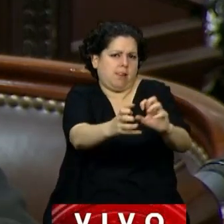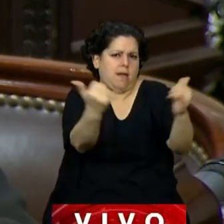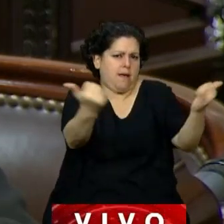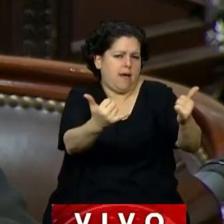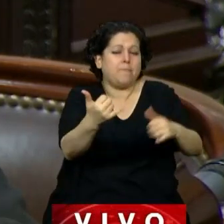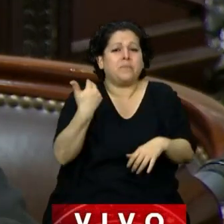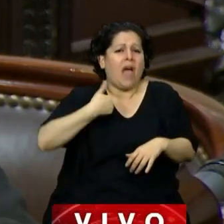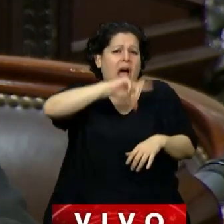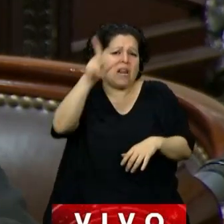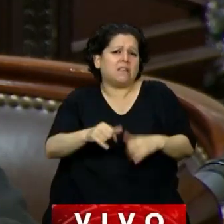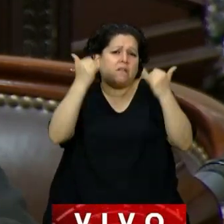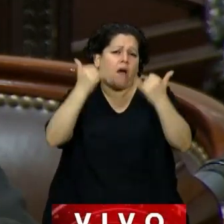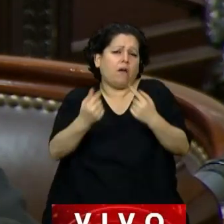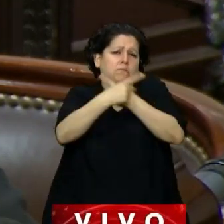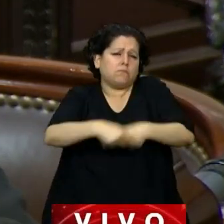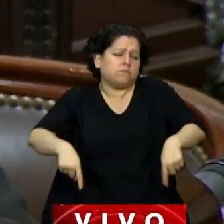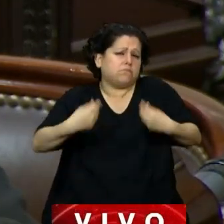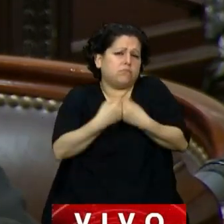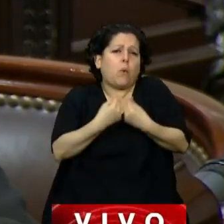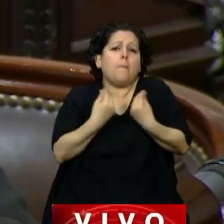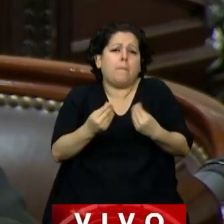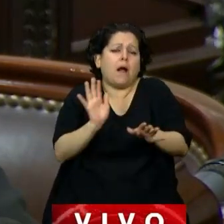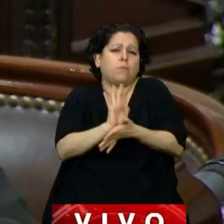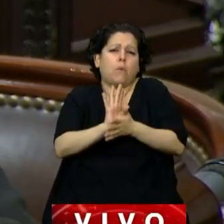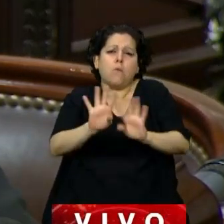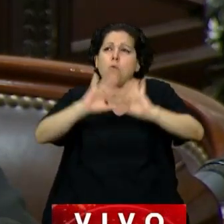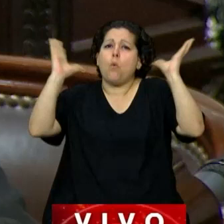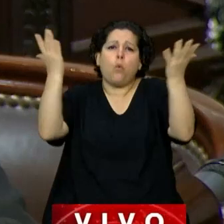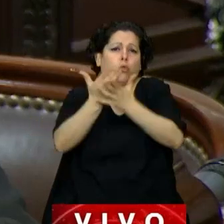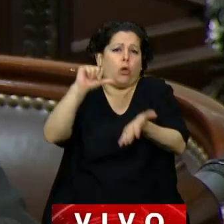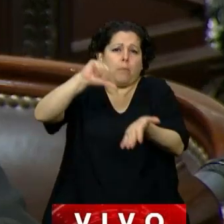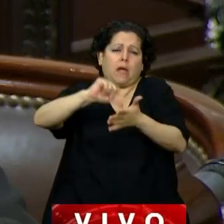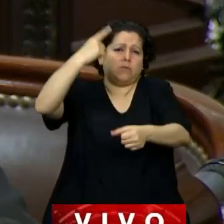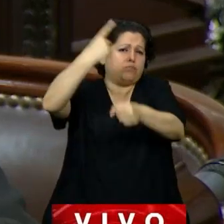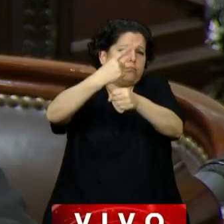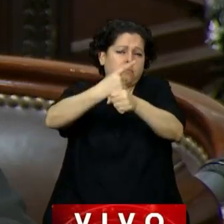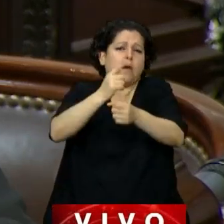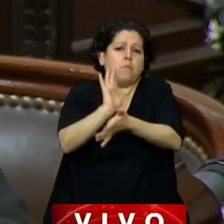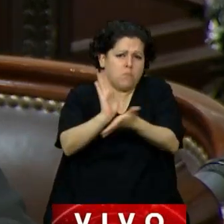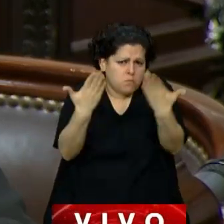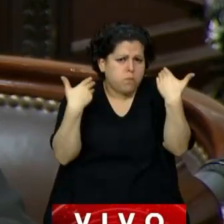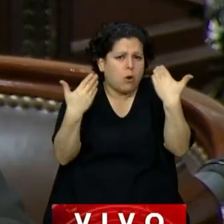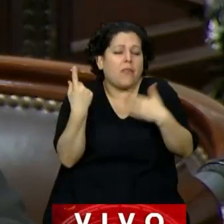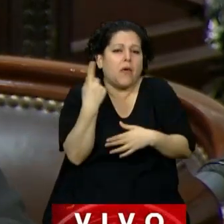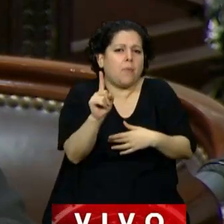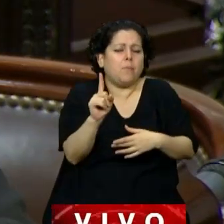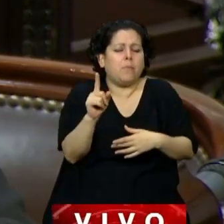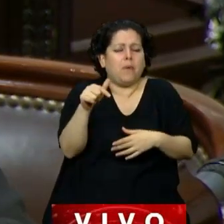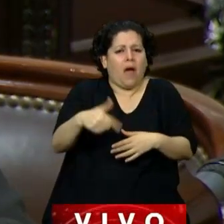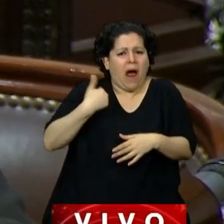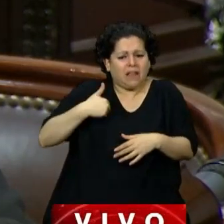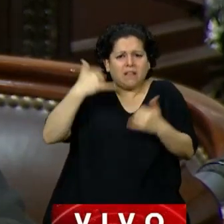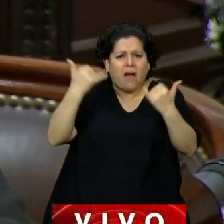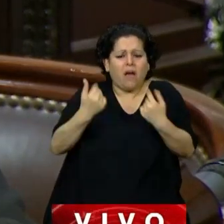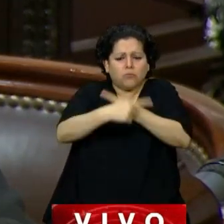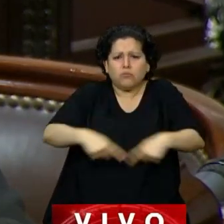tiene todo y mucho más para ser potencia mundial en cualquier eslabón de la cadena productiva. Somos un país rico con